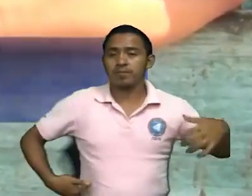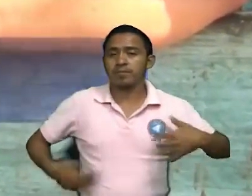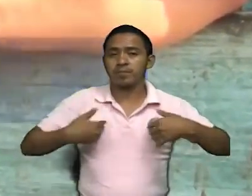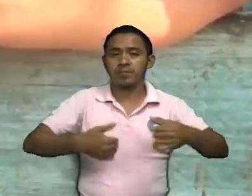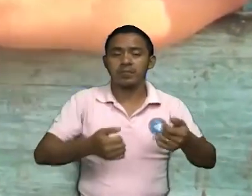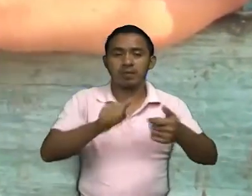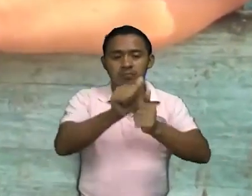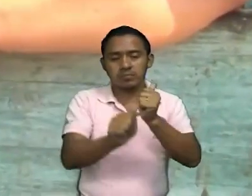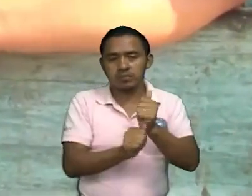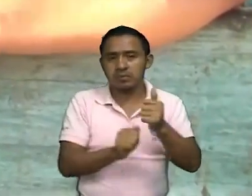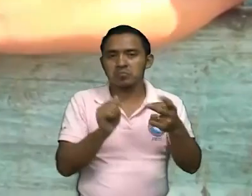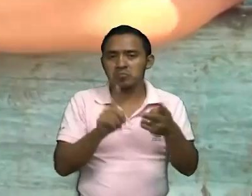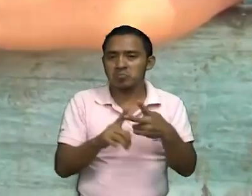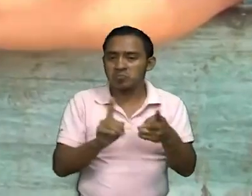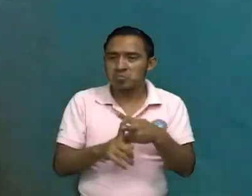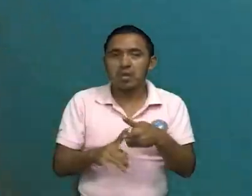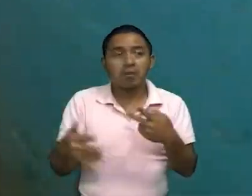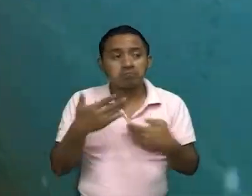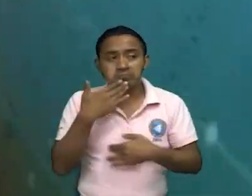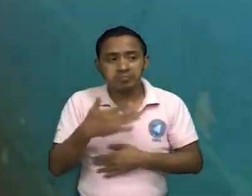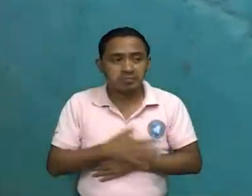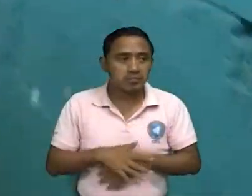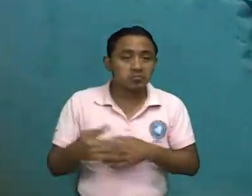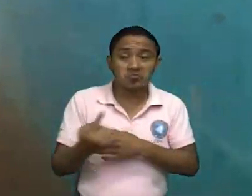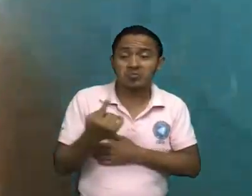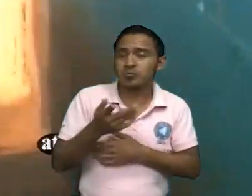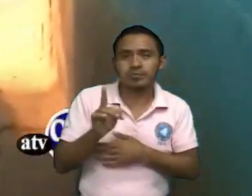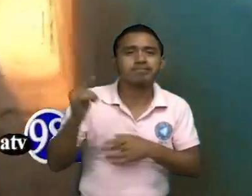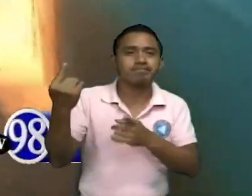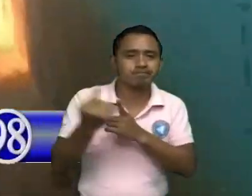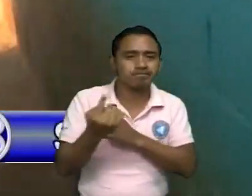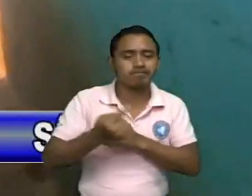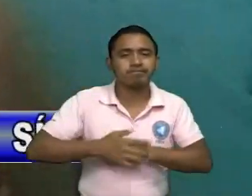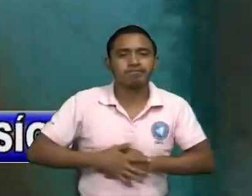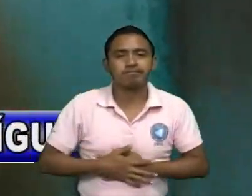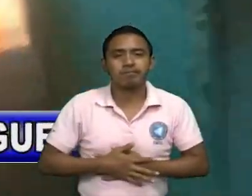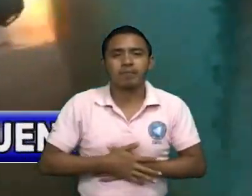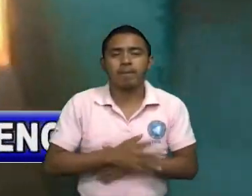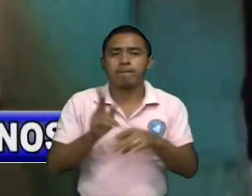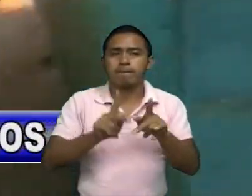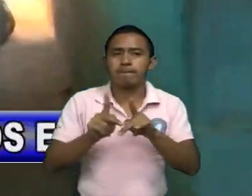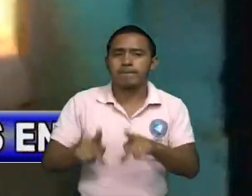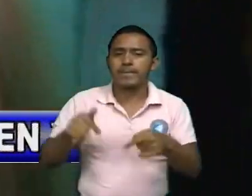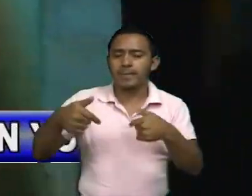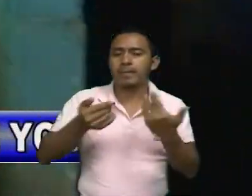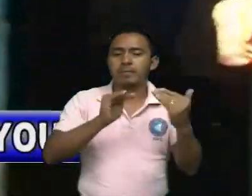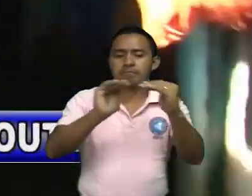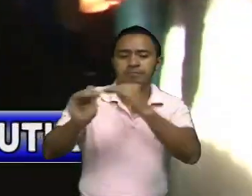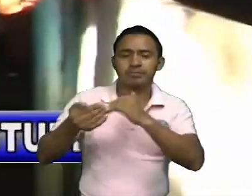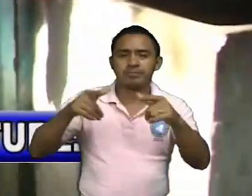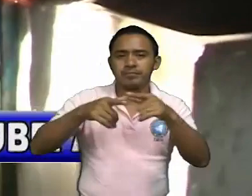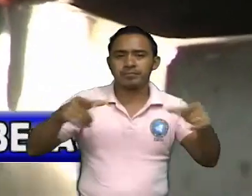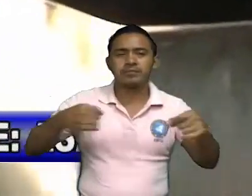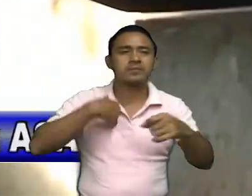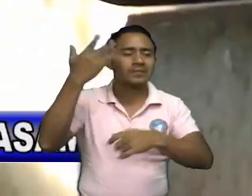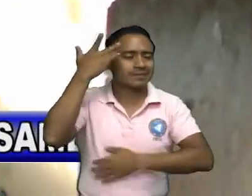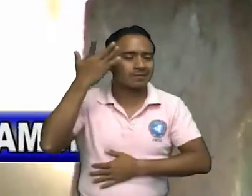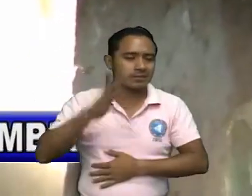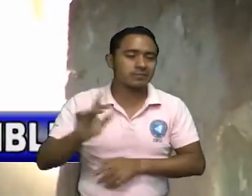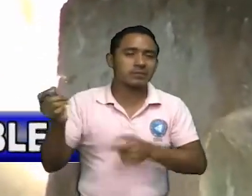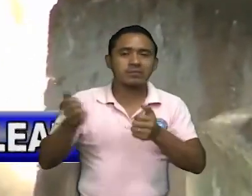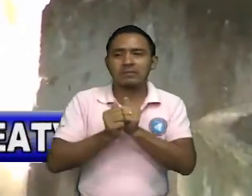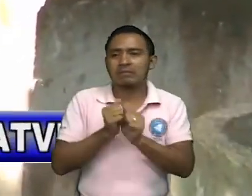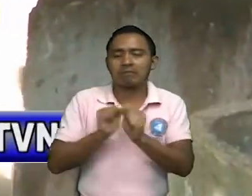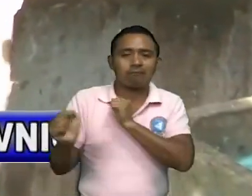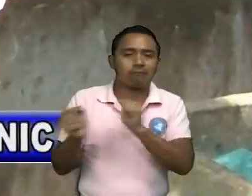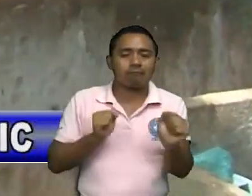la subdirectora y o sea, no nos han dejado sol. La población en este populoso barrio de Managua está consciente de la emergencia que